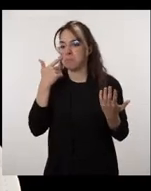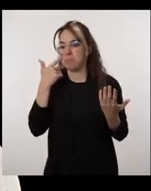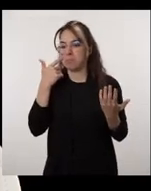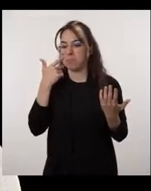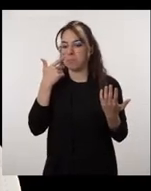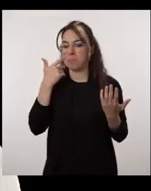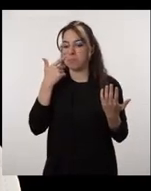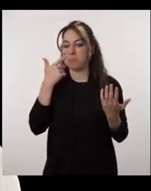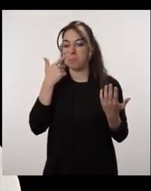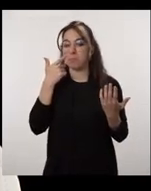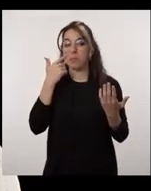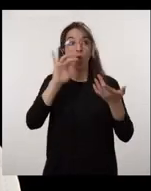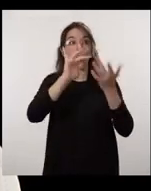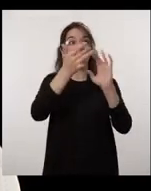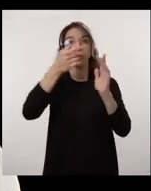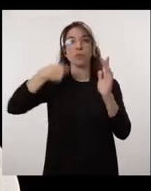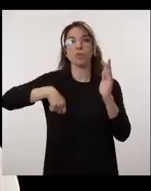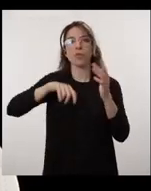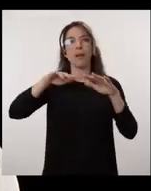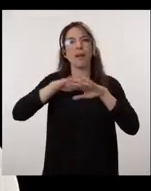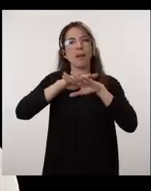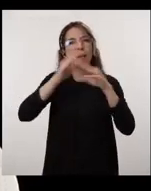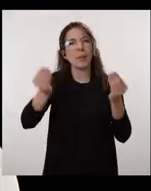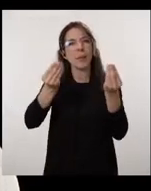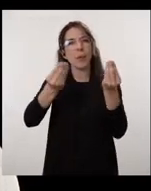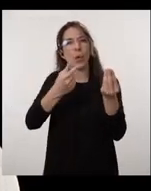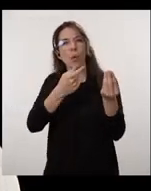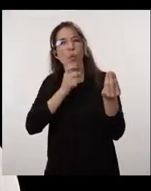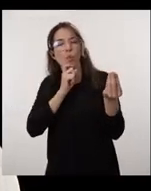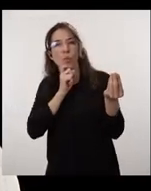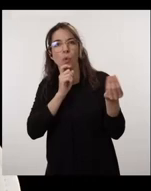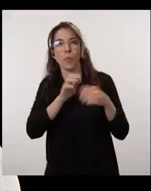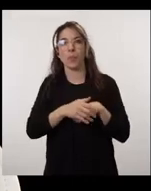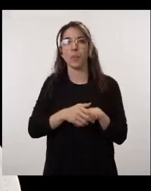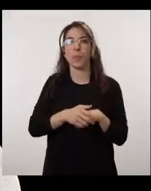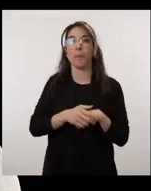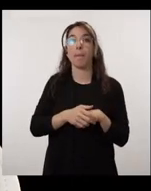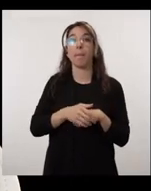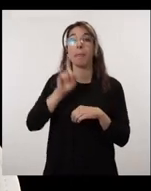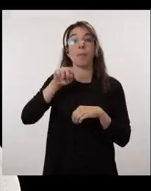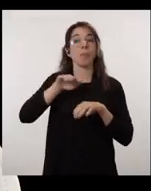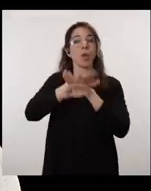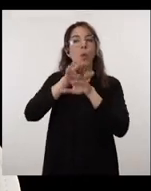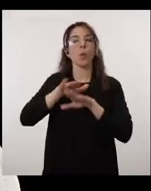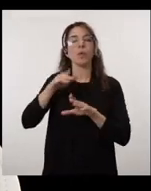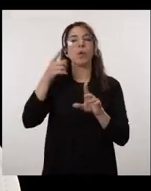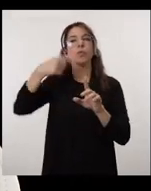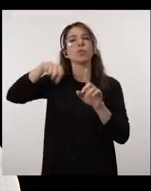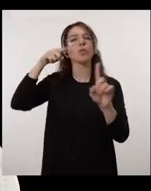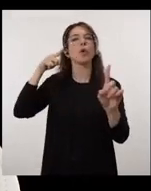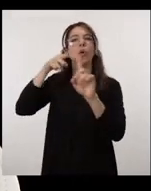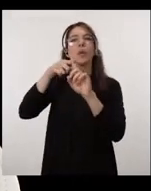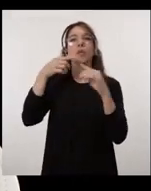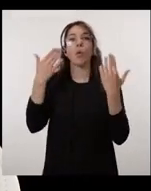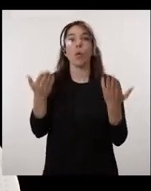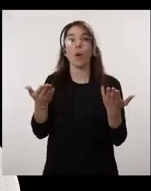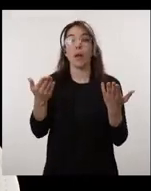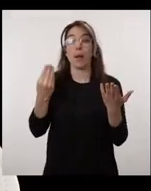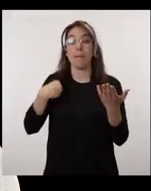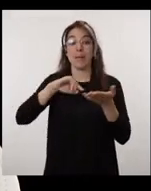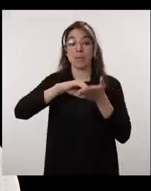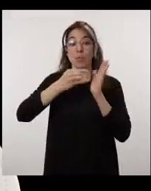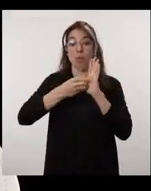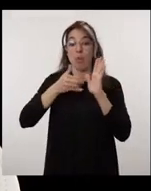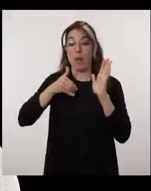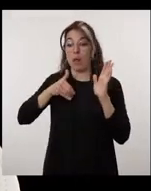potenciar nuestra red de contactos profesionales y ya por último pues tenemos como objetivo evaluar